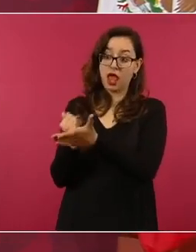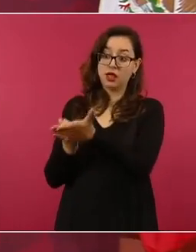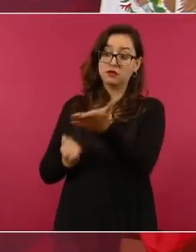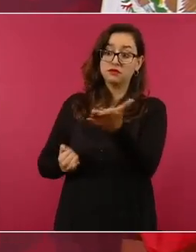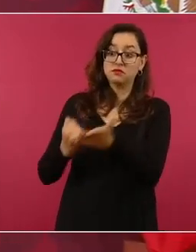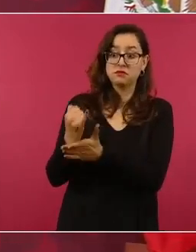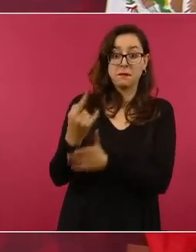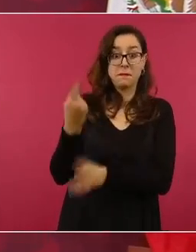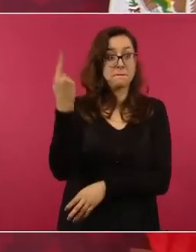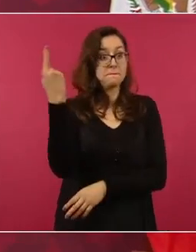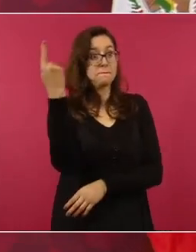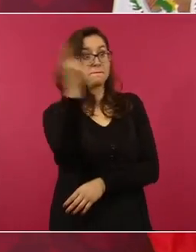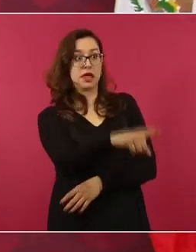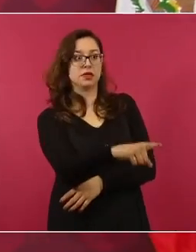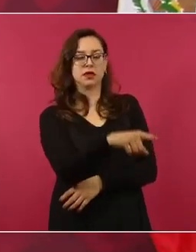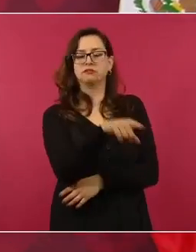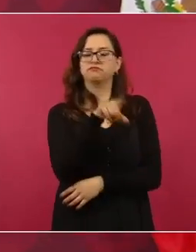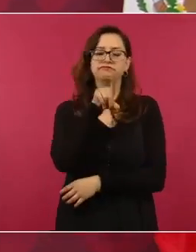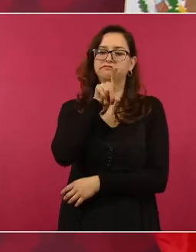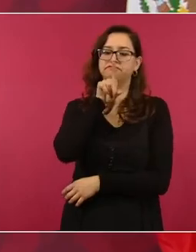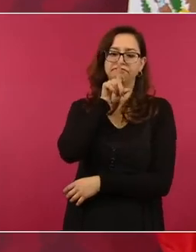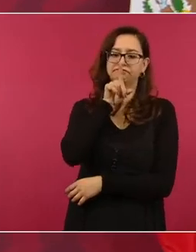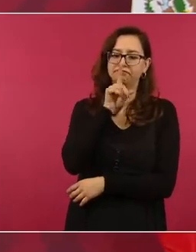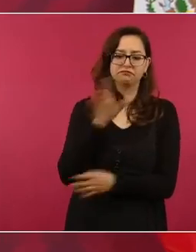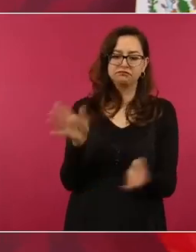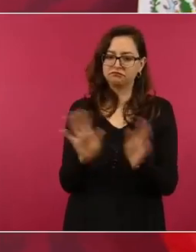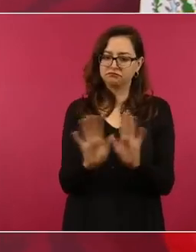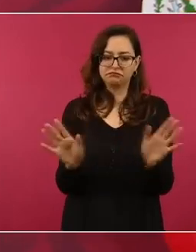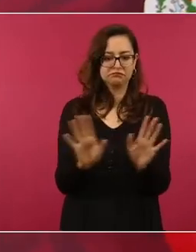avance en la democracia participativa,